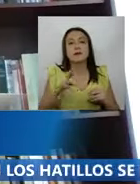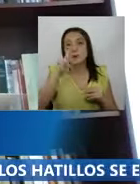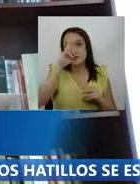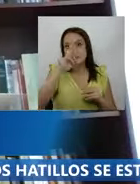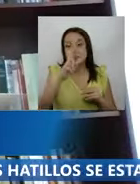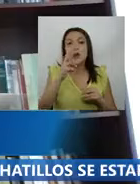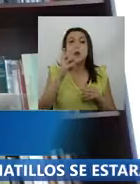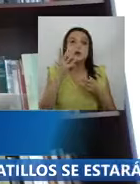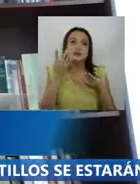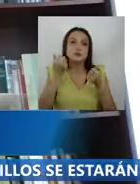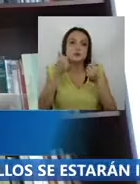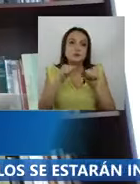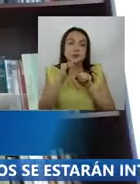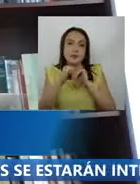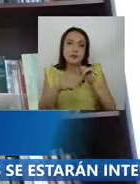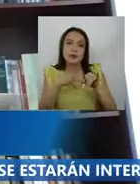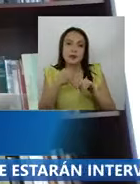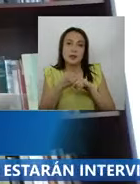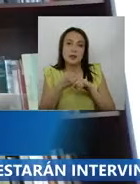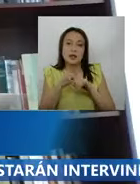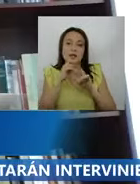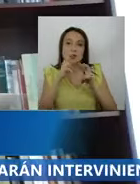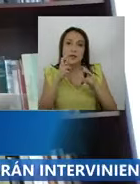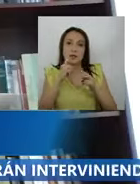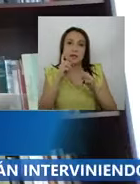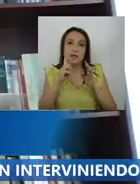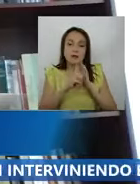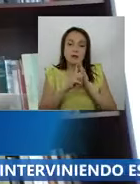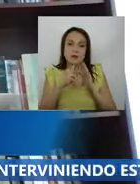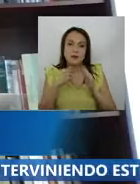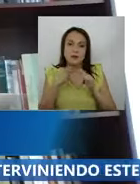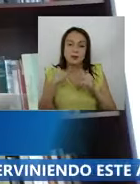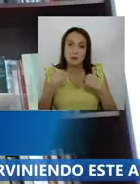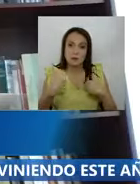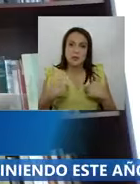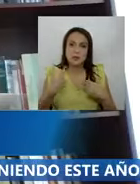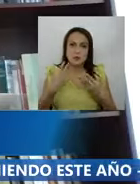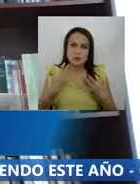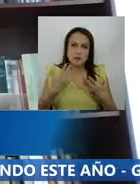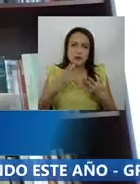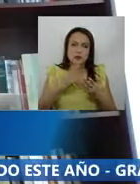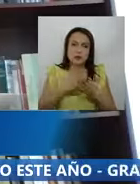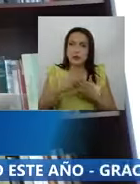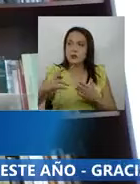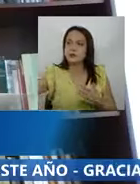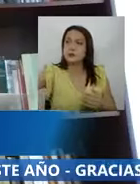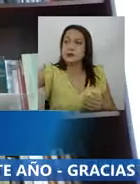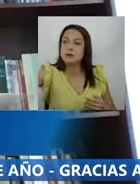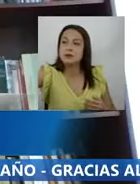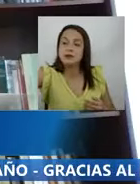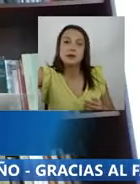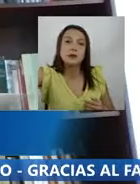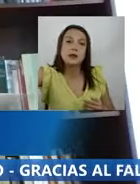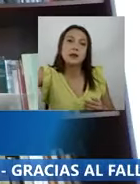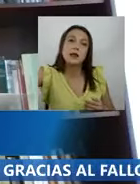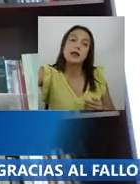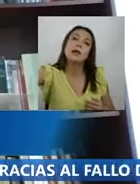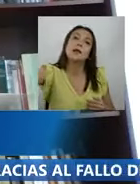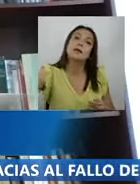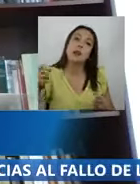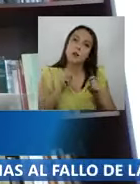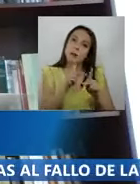internacionales en materia de derechos humanos, yo espero sinceramente que esta no sea la oportunidad en que Costa Rica